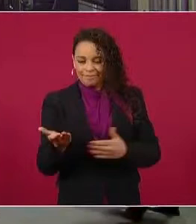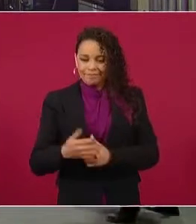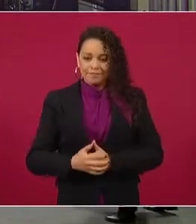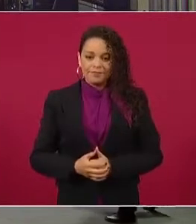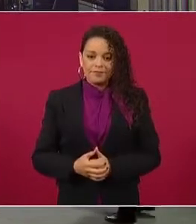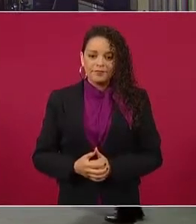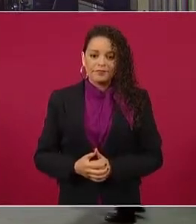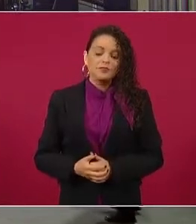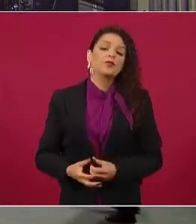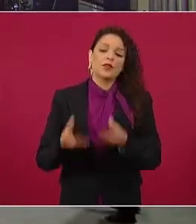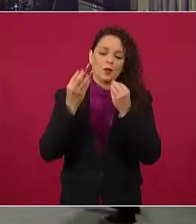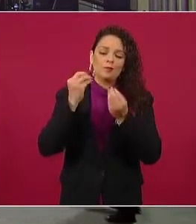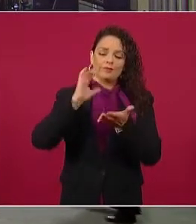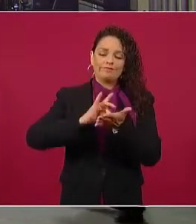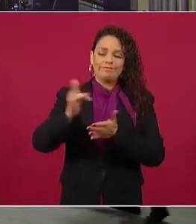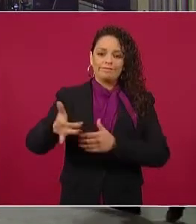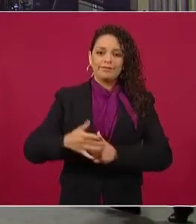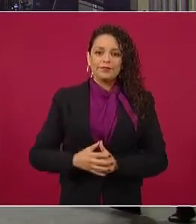Sí, muchas gracias.